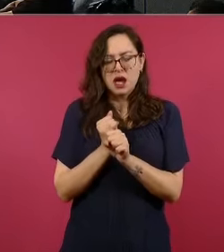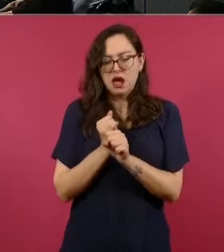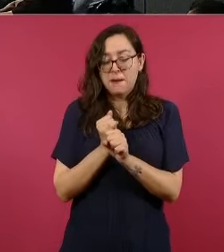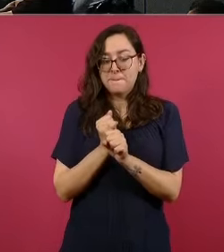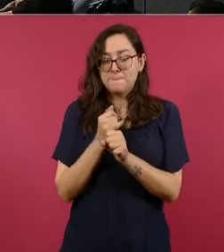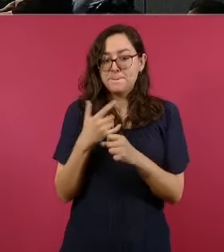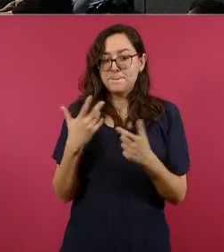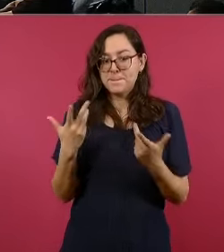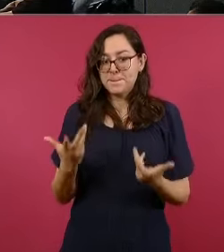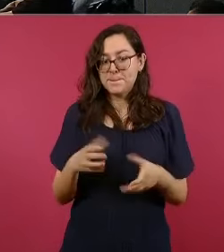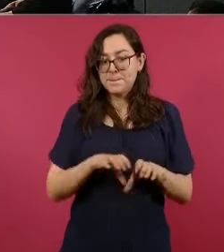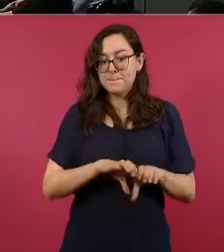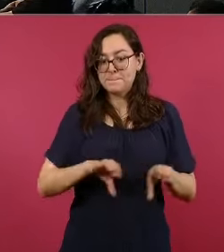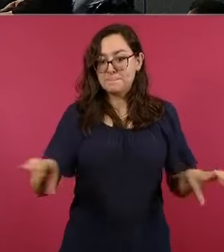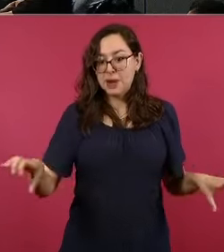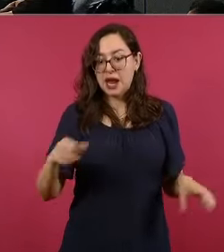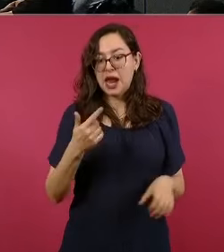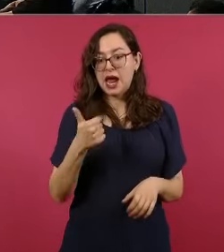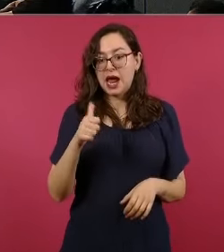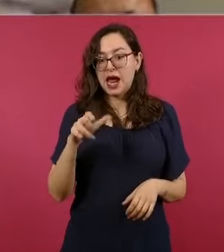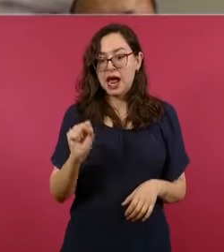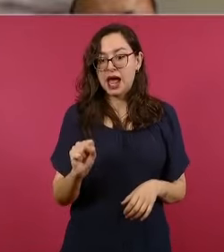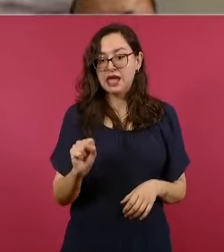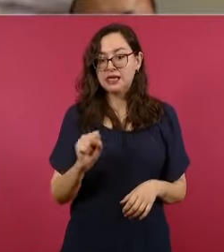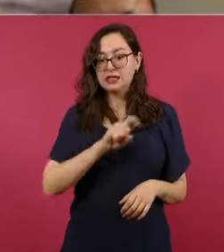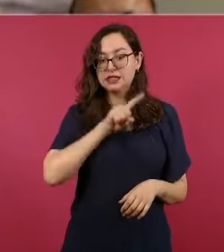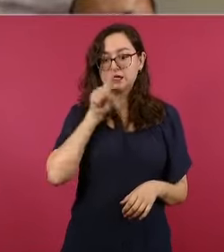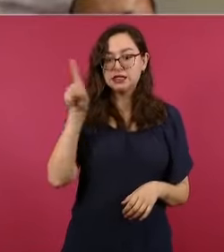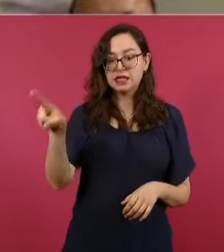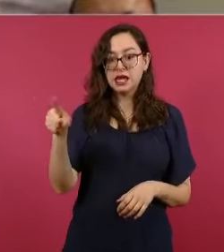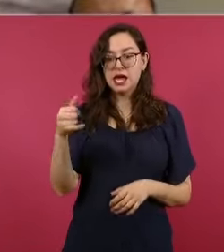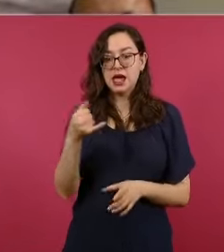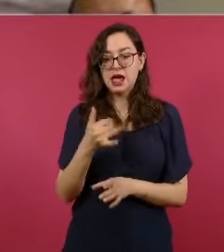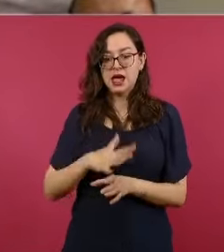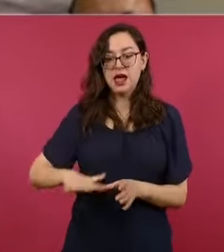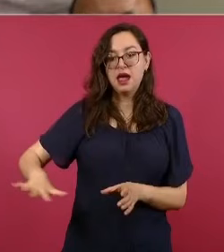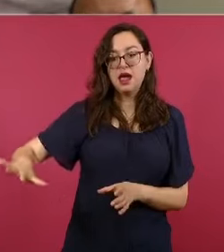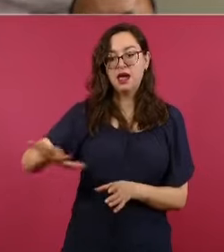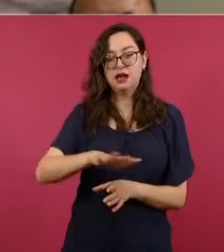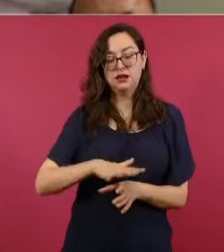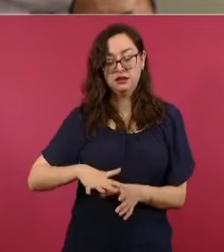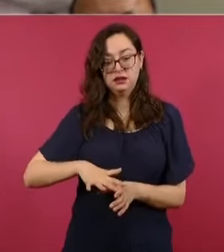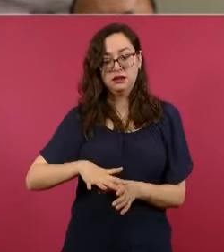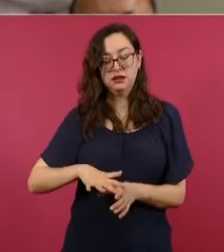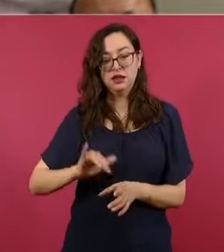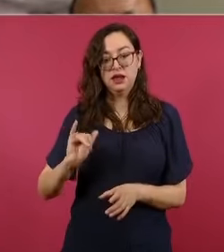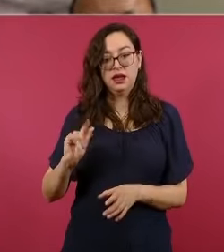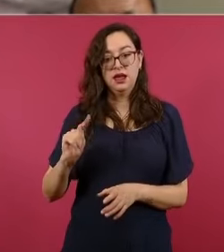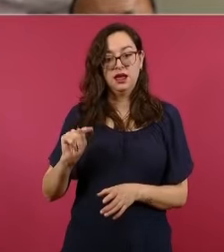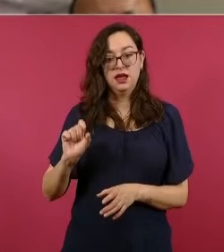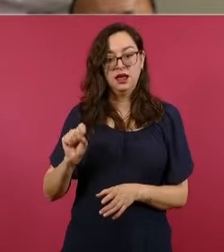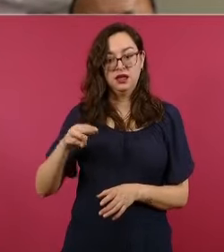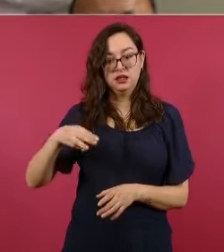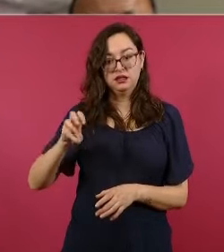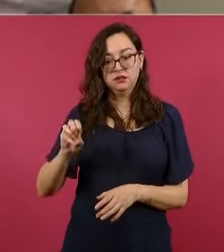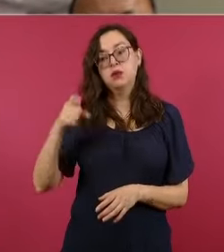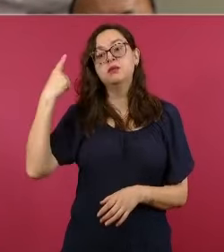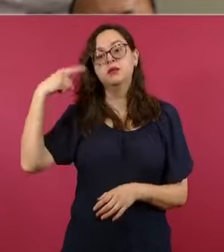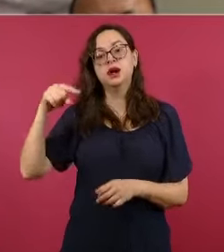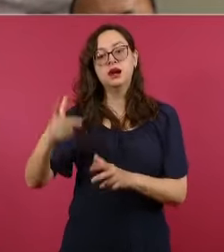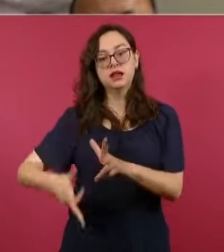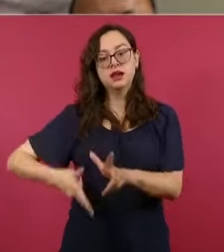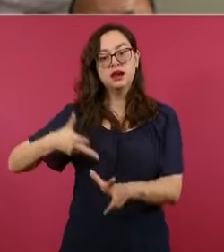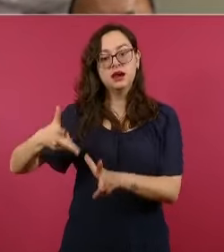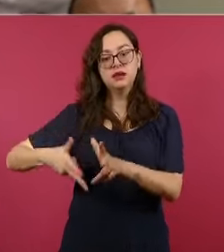el gasoducto del ismo de Tehuantepec porque que surta al proyecto trans sísmico